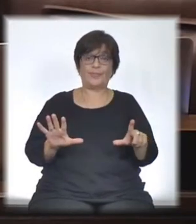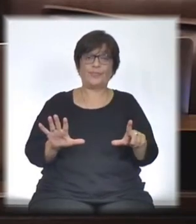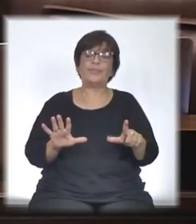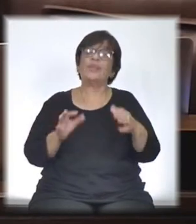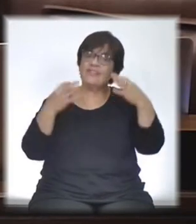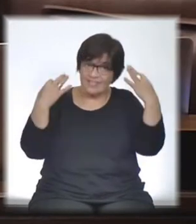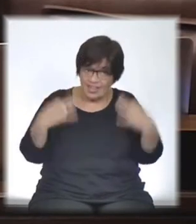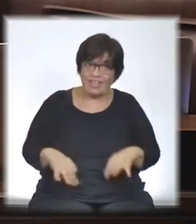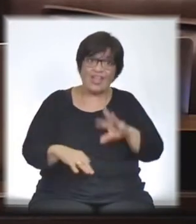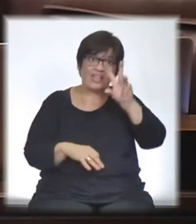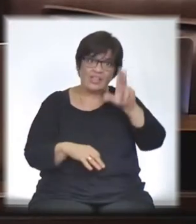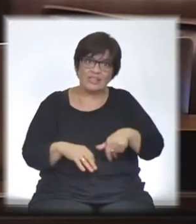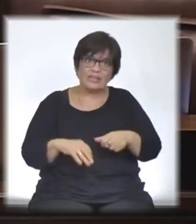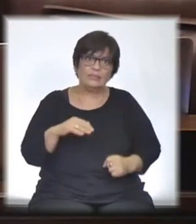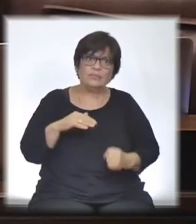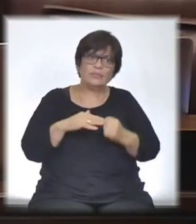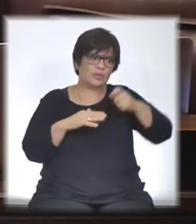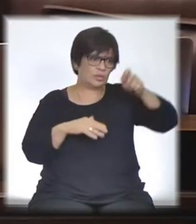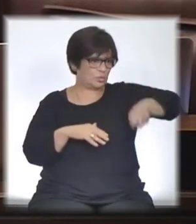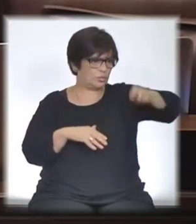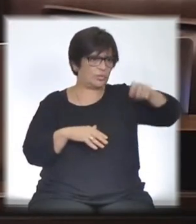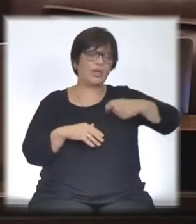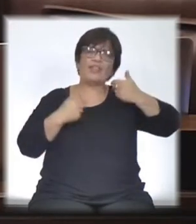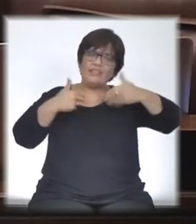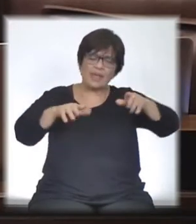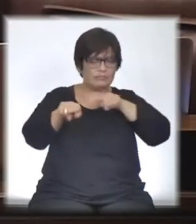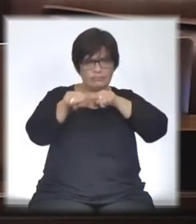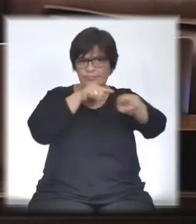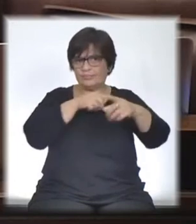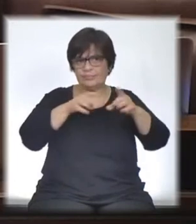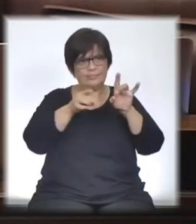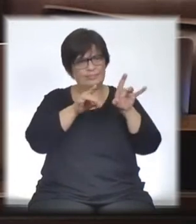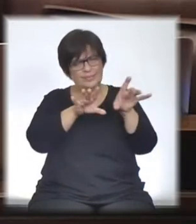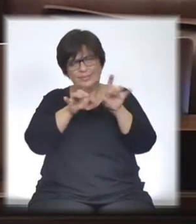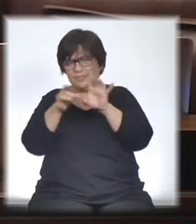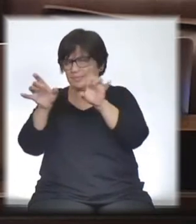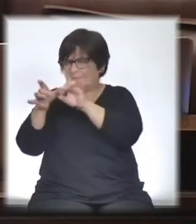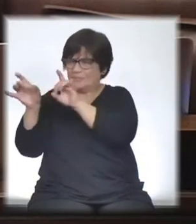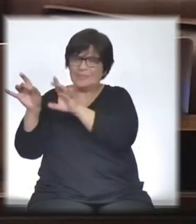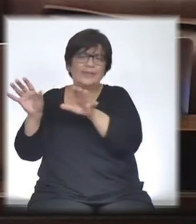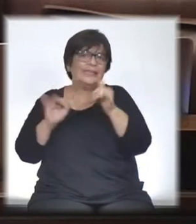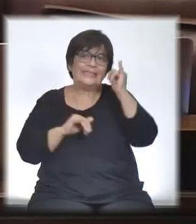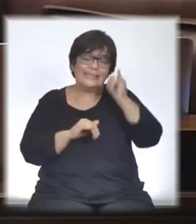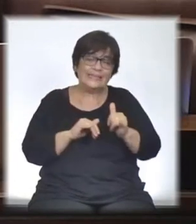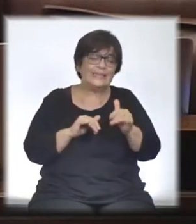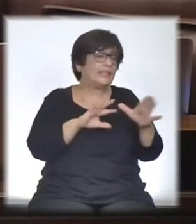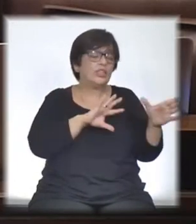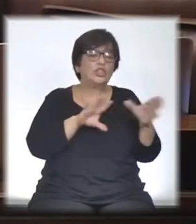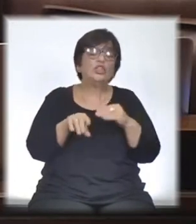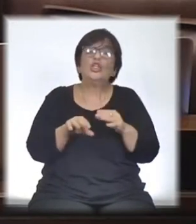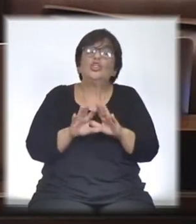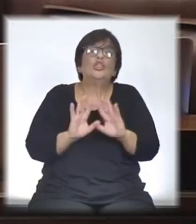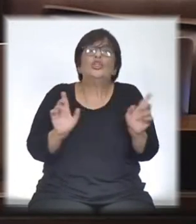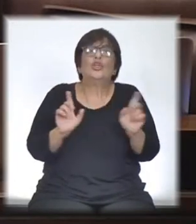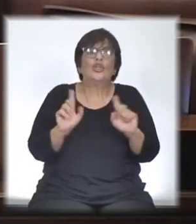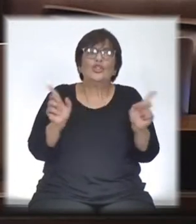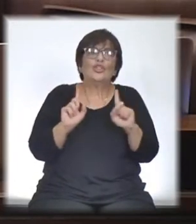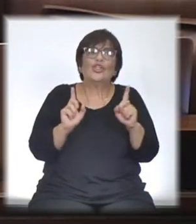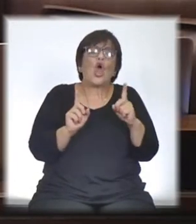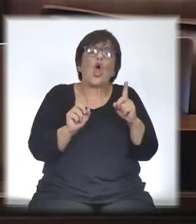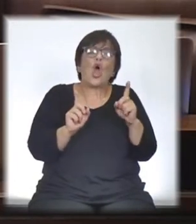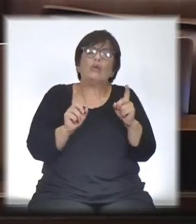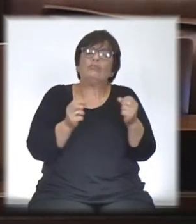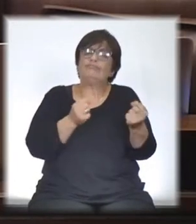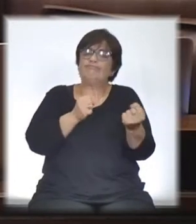Y es verdad que la Suprema Corte de Justicia habilitó la liberación inmediata mientras se daban los juicios. Es decir, no se restringió